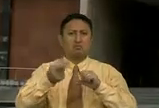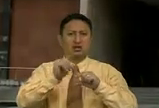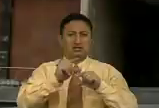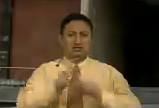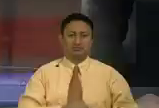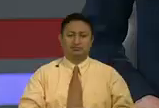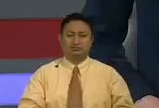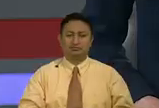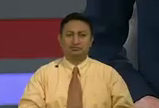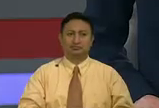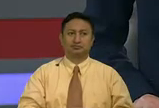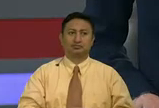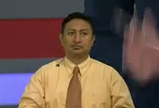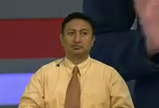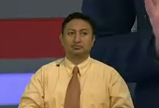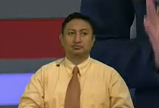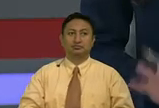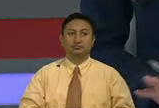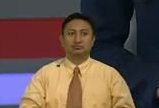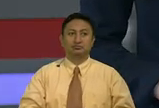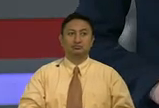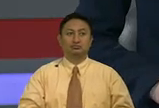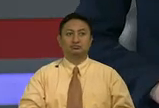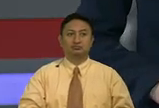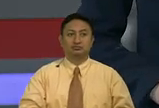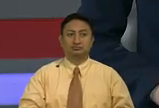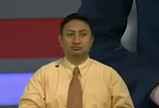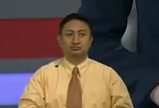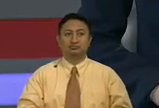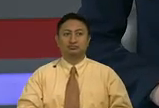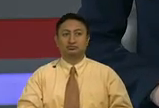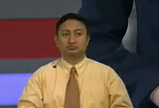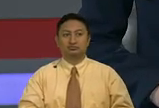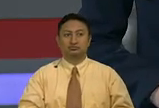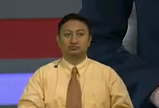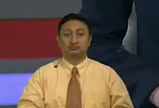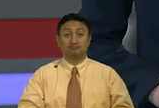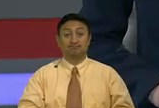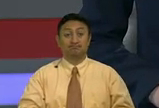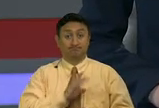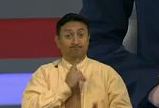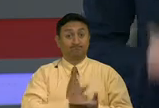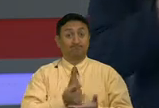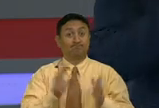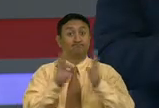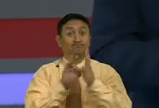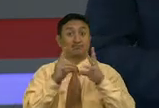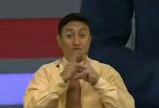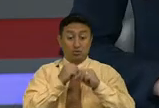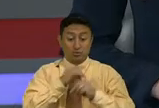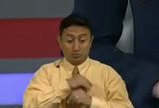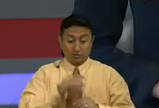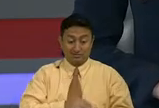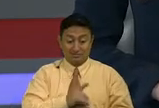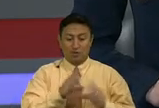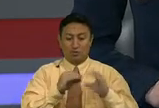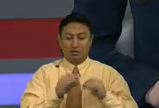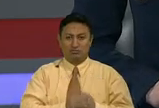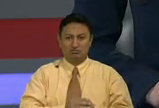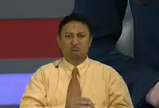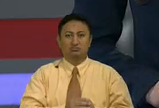Gallo. No coma cuento que las redes sociales tergiversan muchas cosas. Fue la respuesta de María